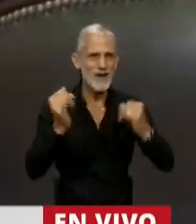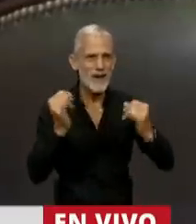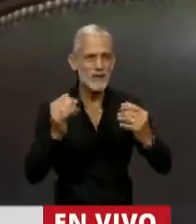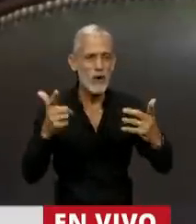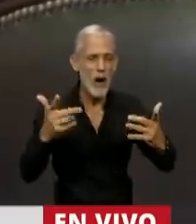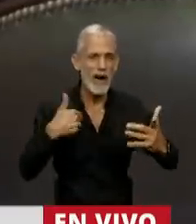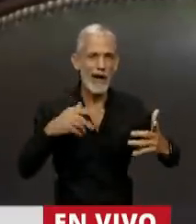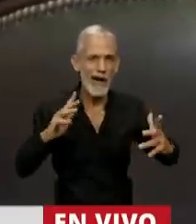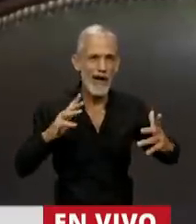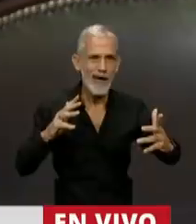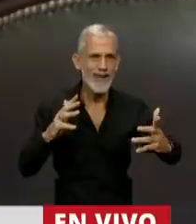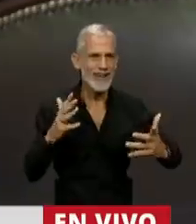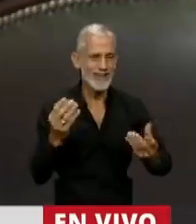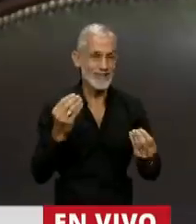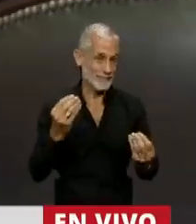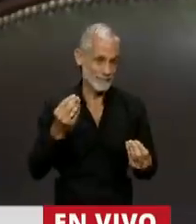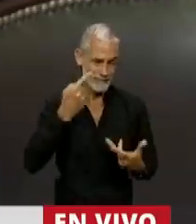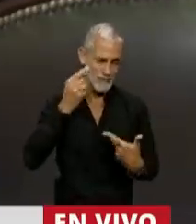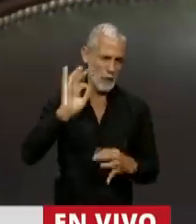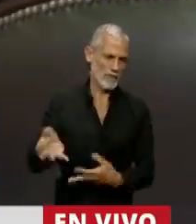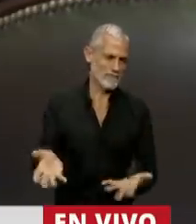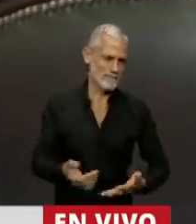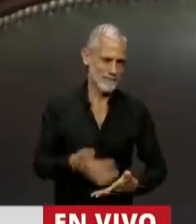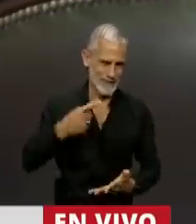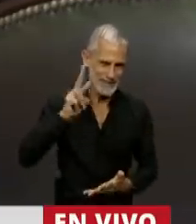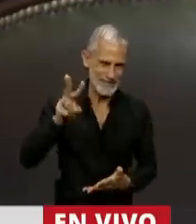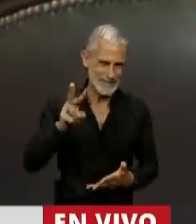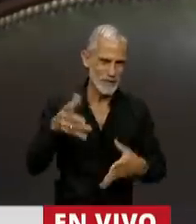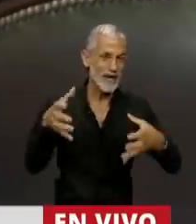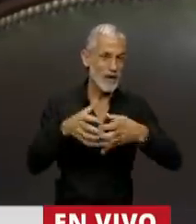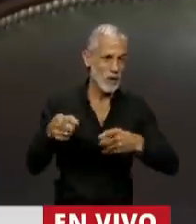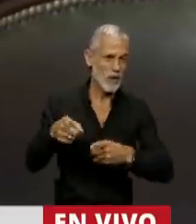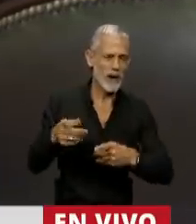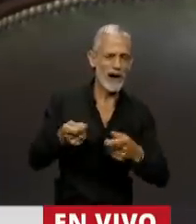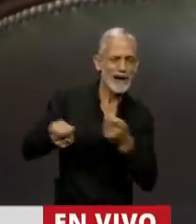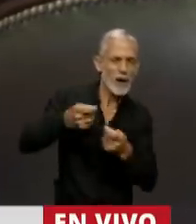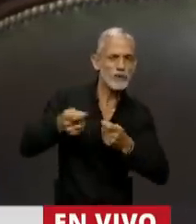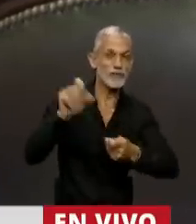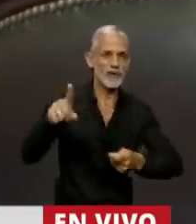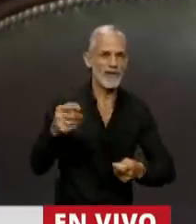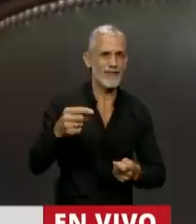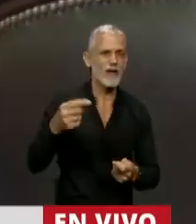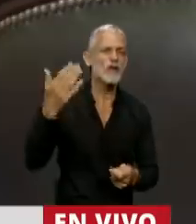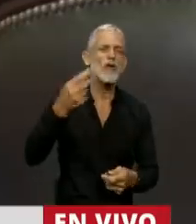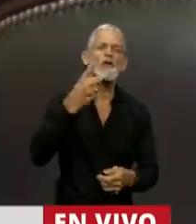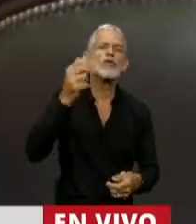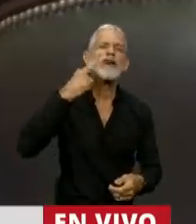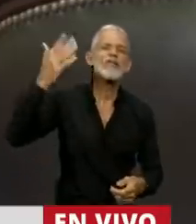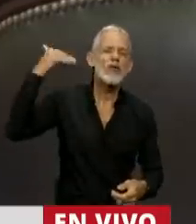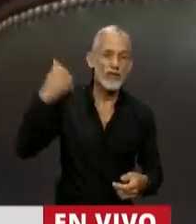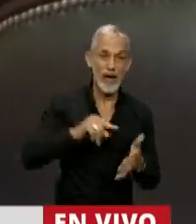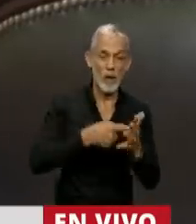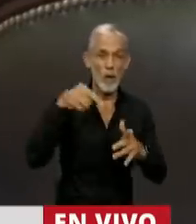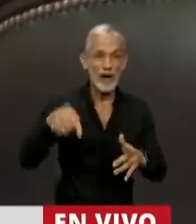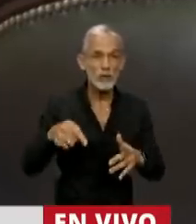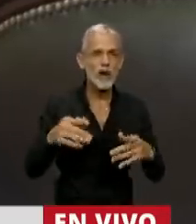que la carencia de argumentos es notable. Que lo que pudimos observar en las negociaciones que se empezaron hace más de 200 días con la ciudad de Buenos